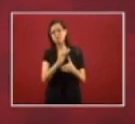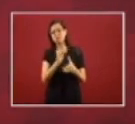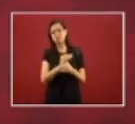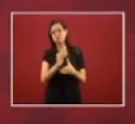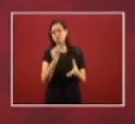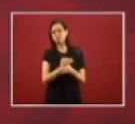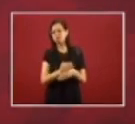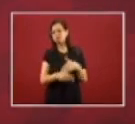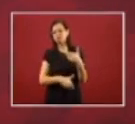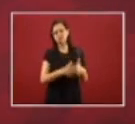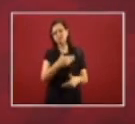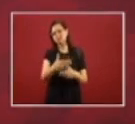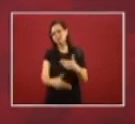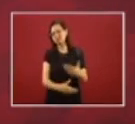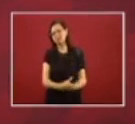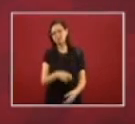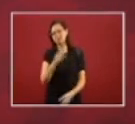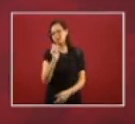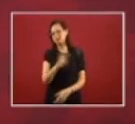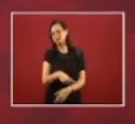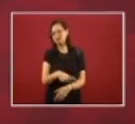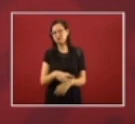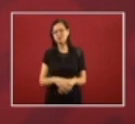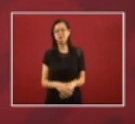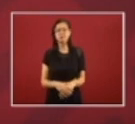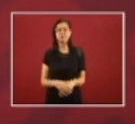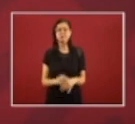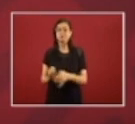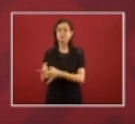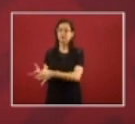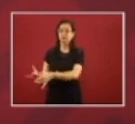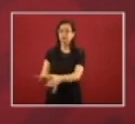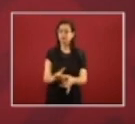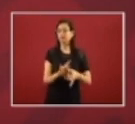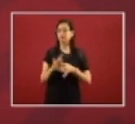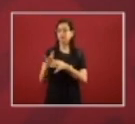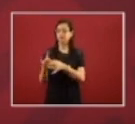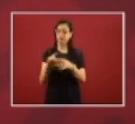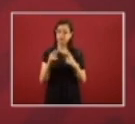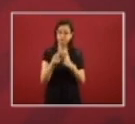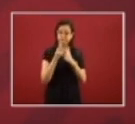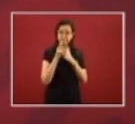Entonces nos ayuda mucho que se mantenga esa unidad.